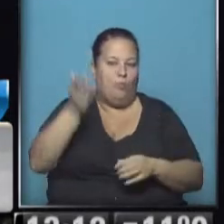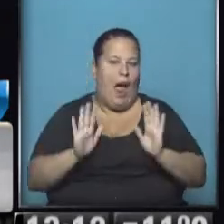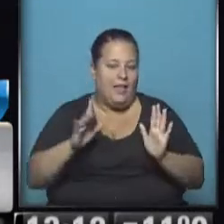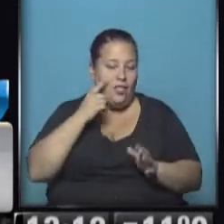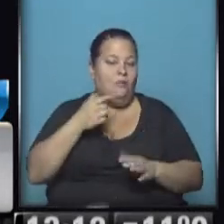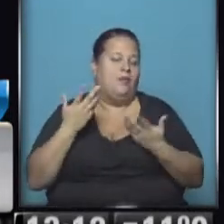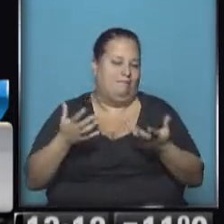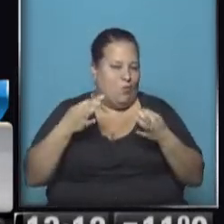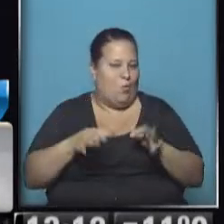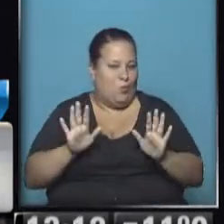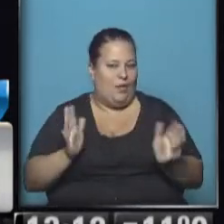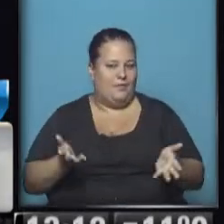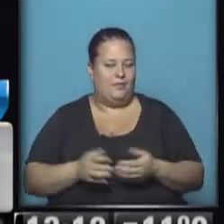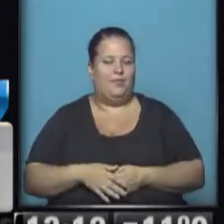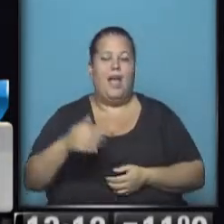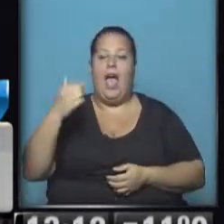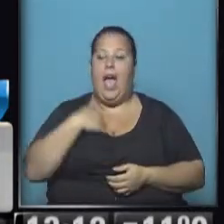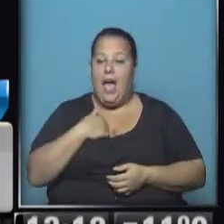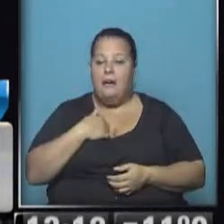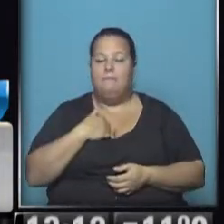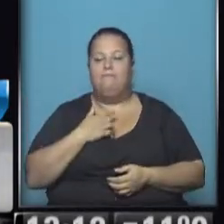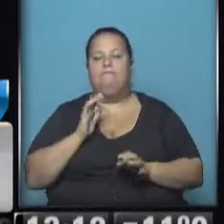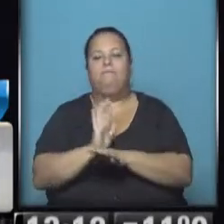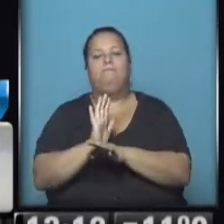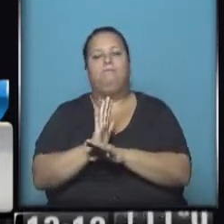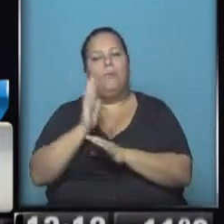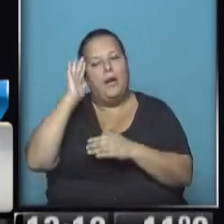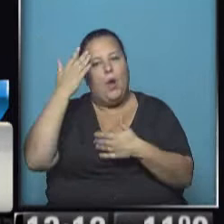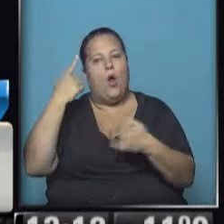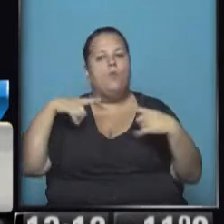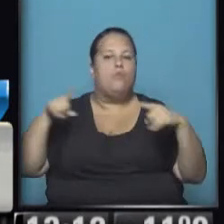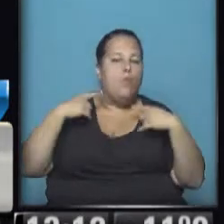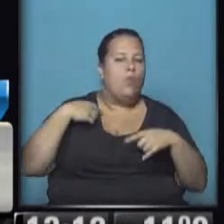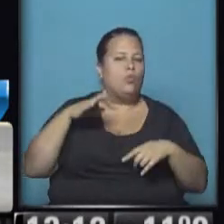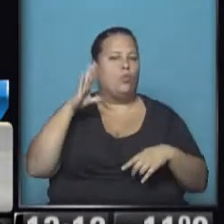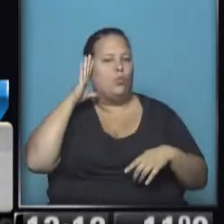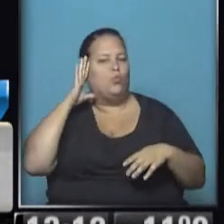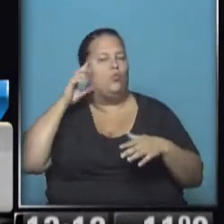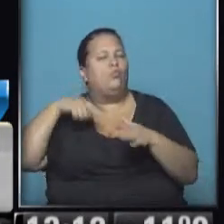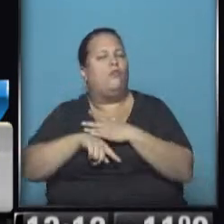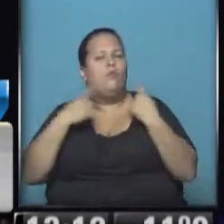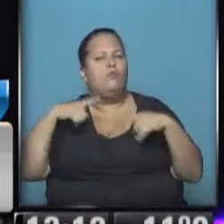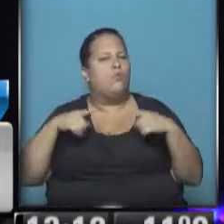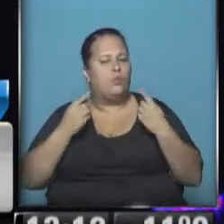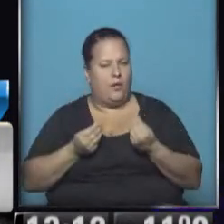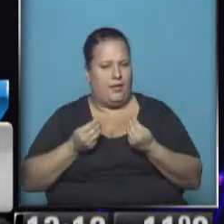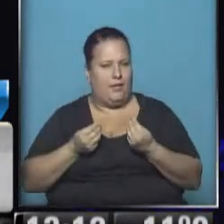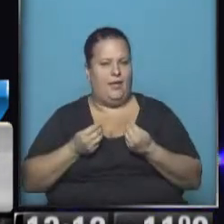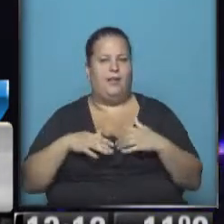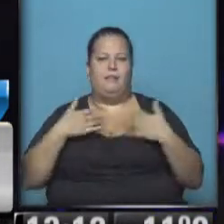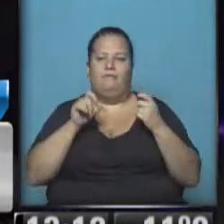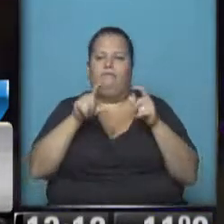son justamente eso, ¿no? Lo que a mí me queda como músico, como escucha profundo de música, es una